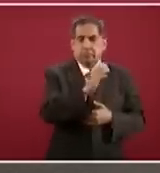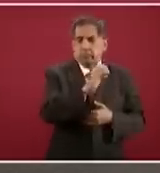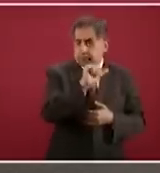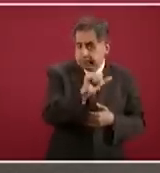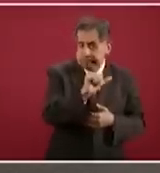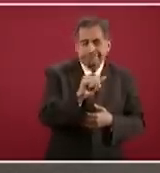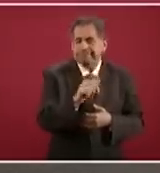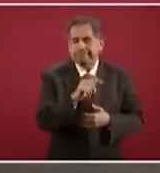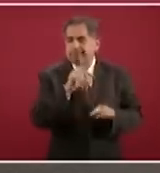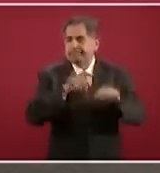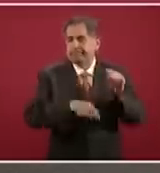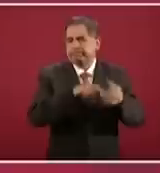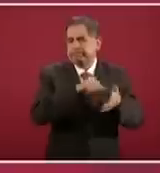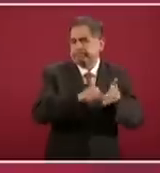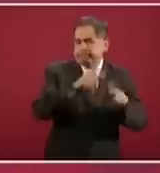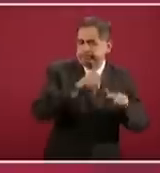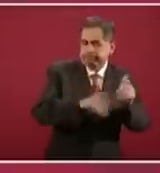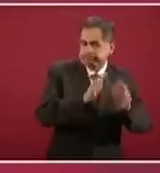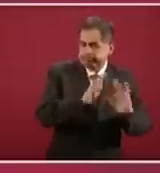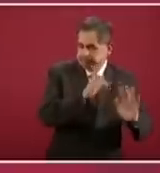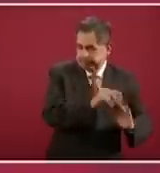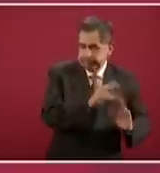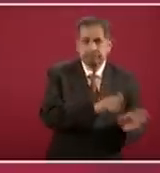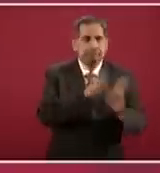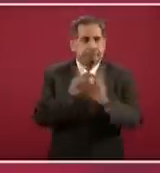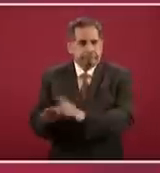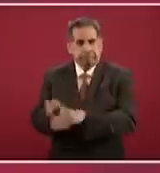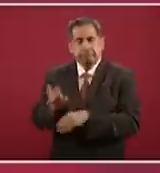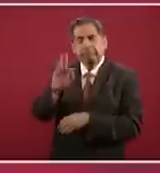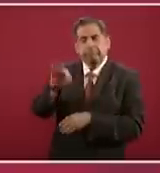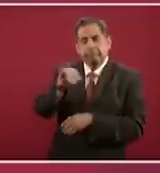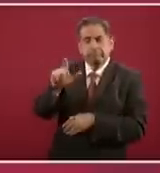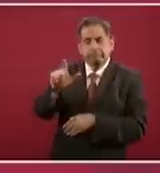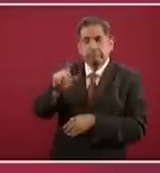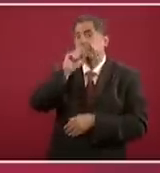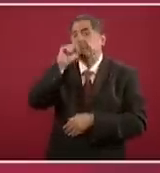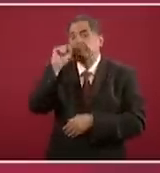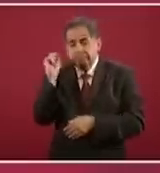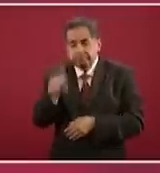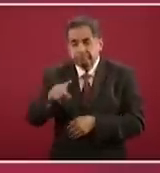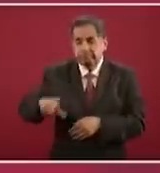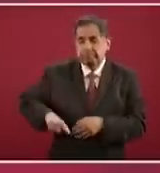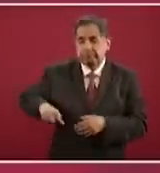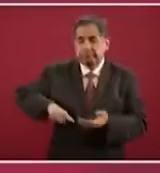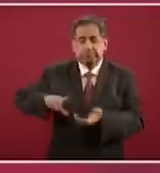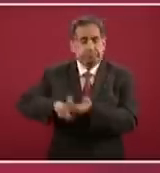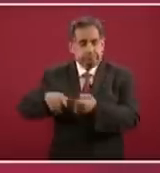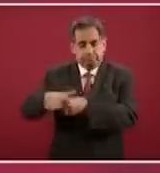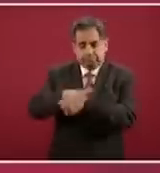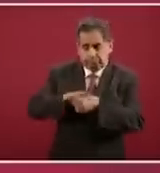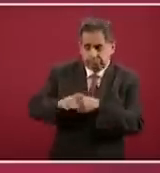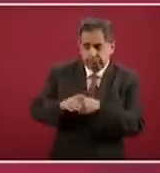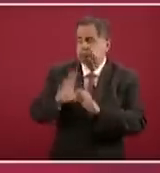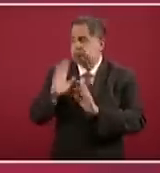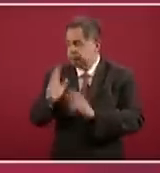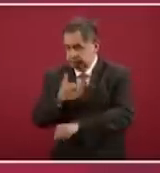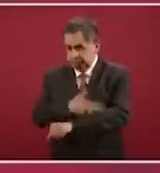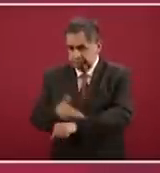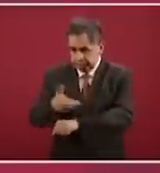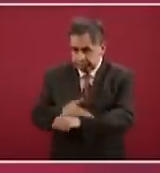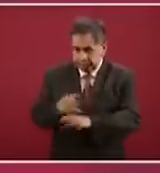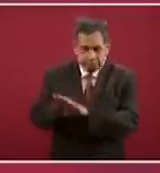va a hacer cargo. Y también los gobiernos locales, y se consiguieron también